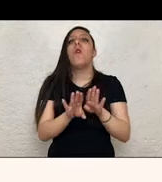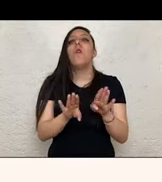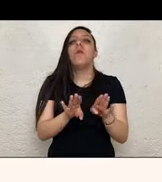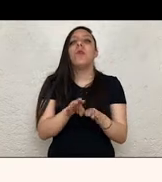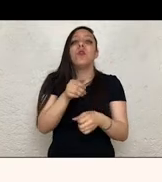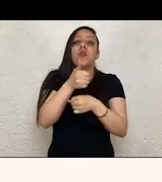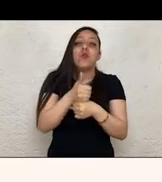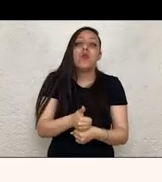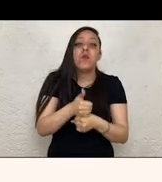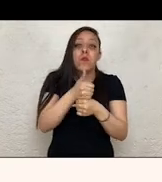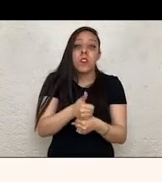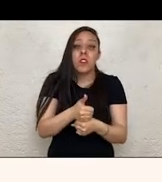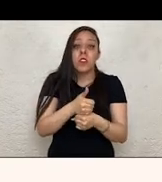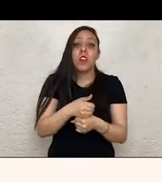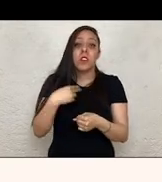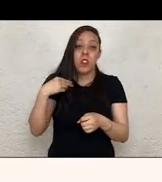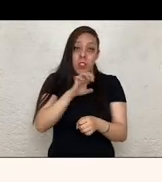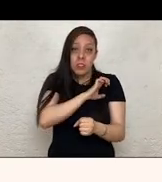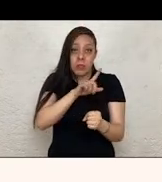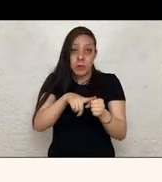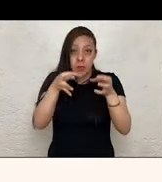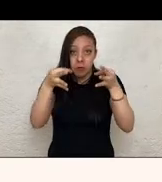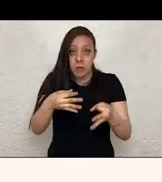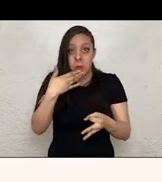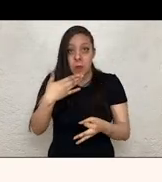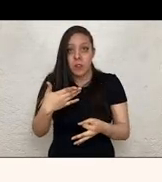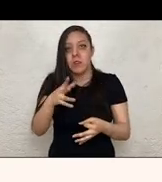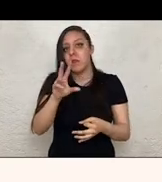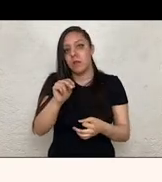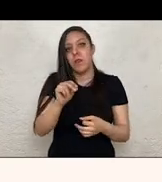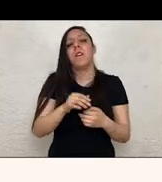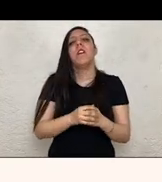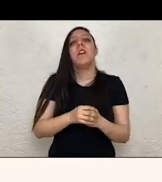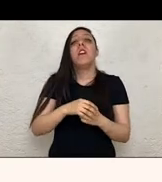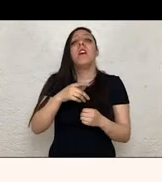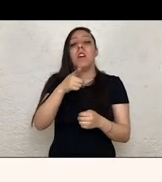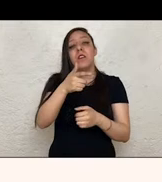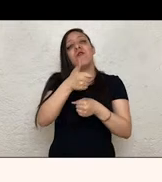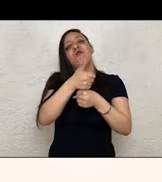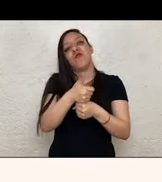específicos de su sufrimiento, pero claro que sufrió. ¿Y el próximo?